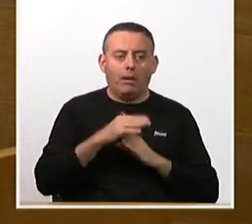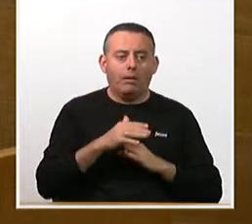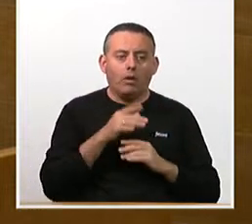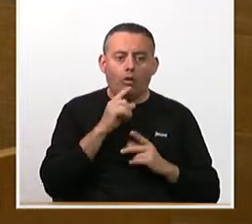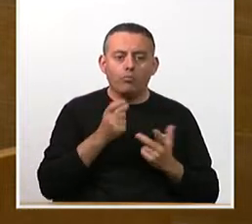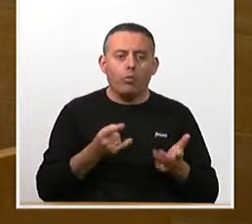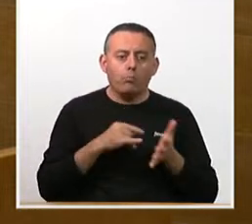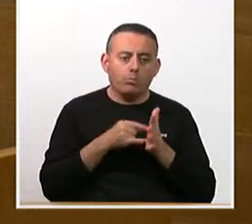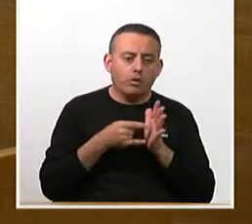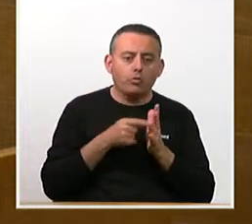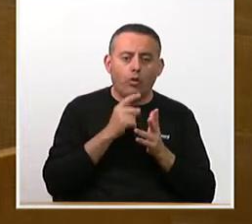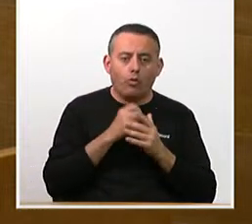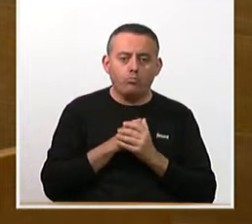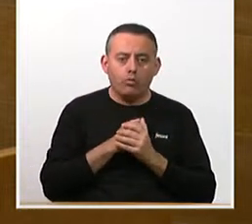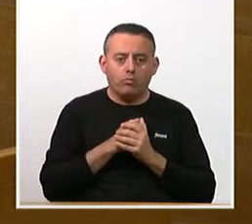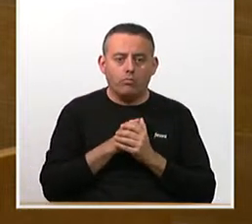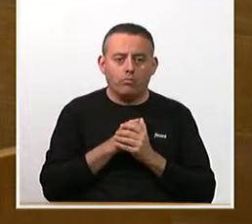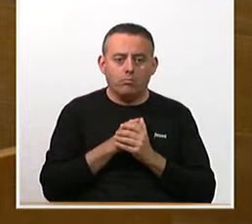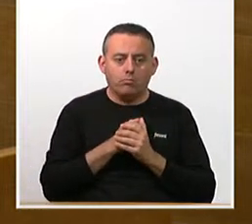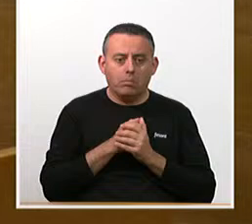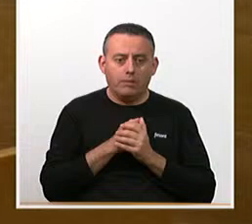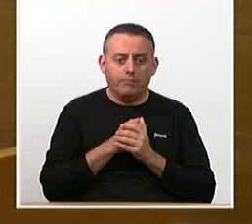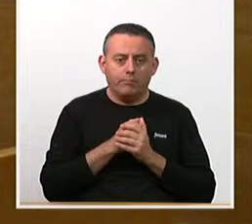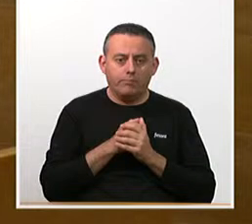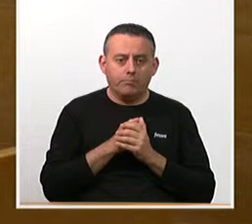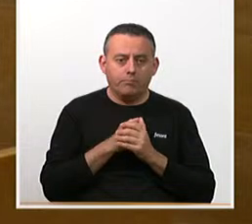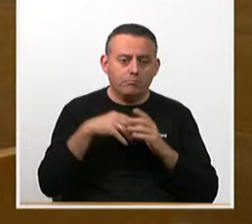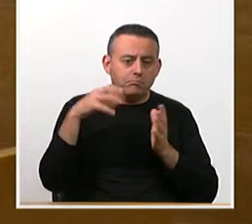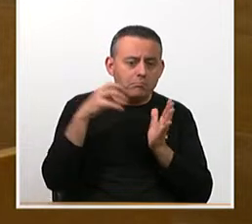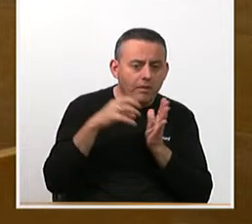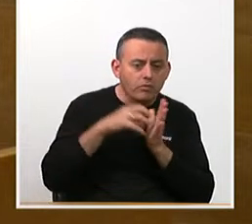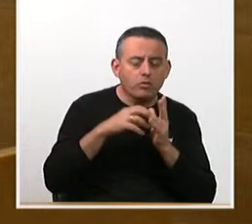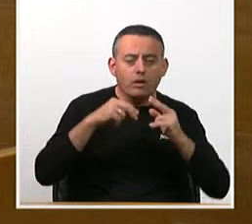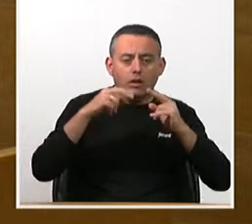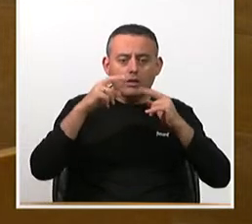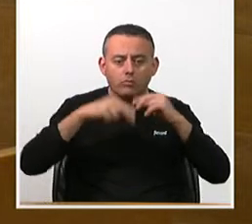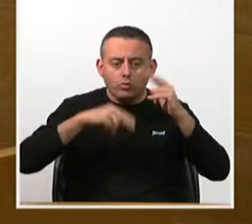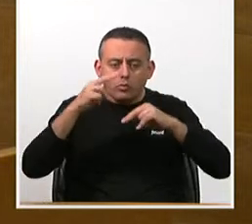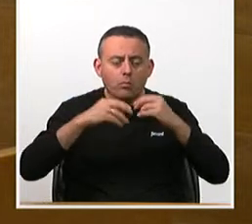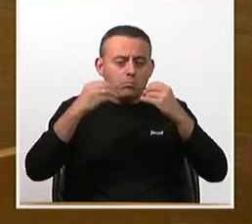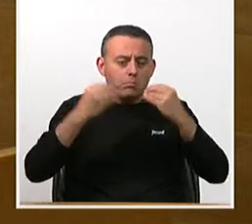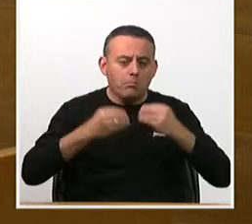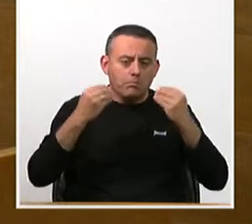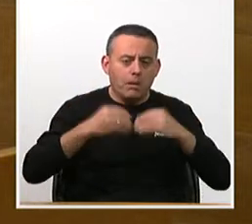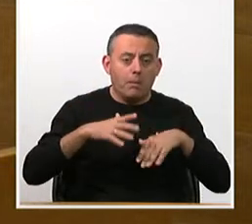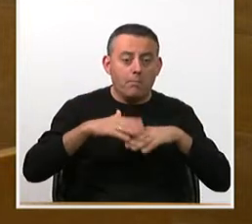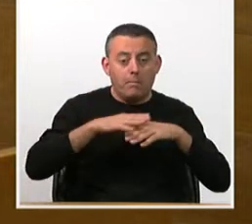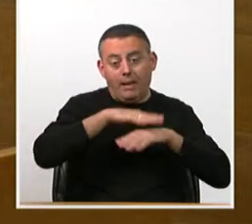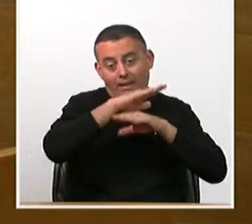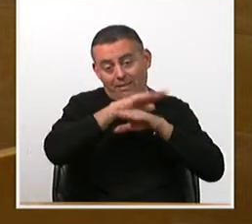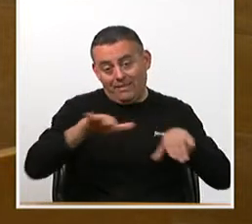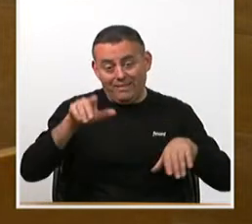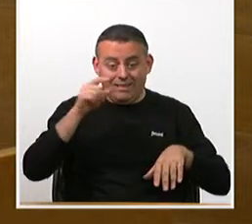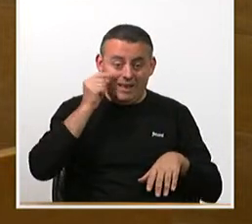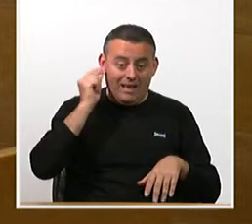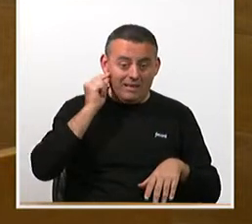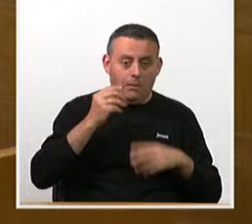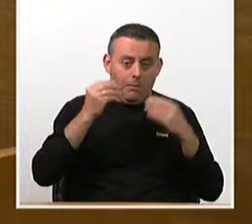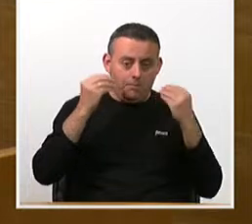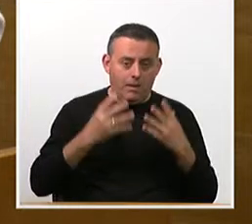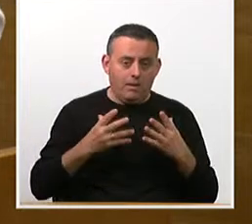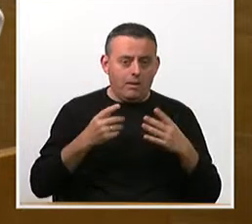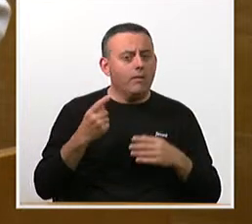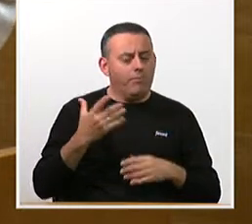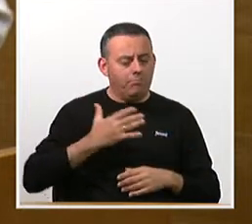de infraestructures nues y chetes la educación públ valenciana